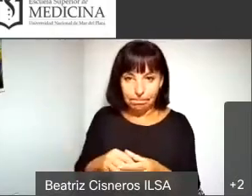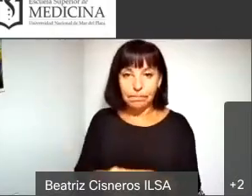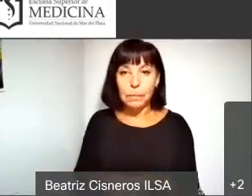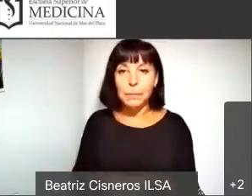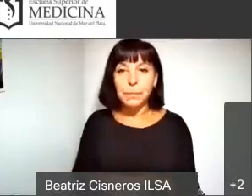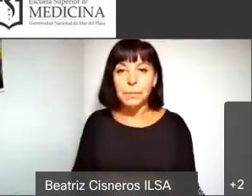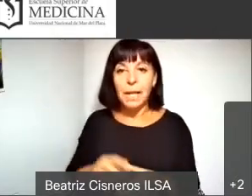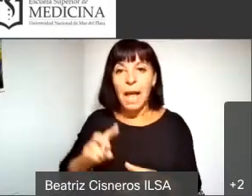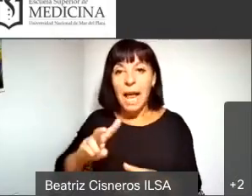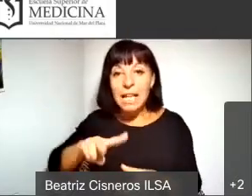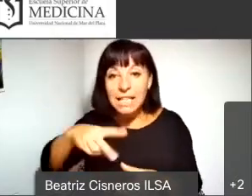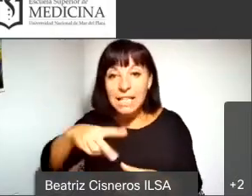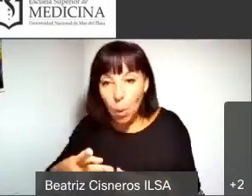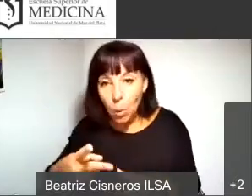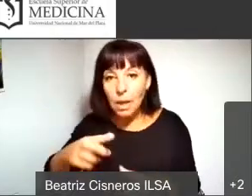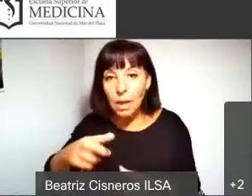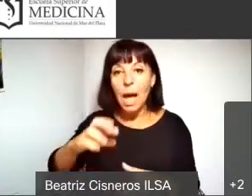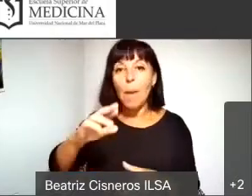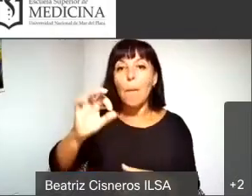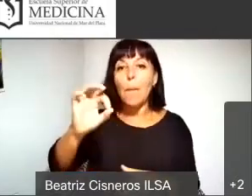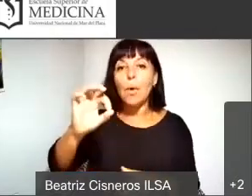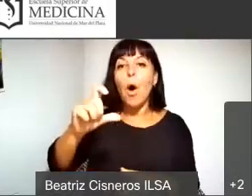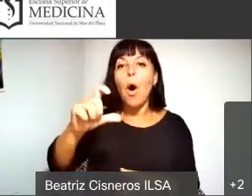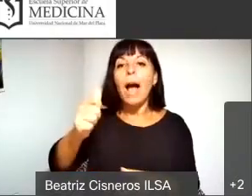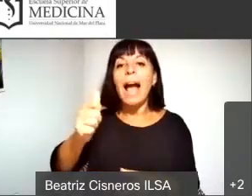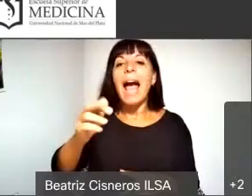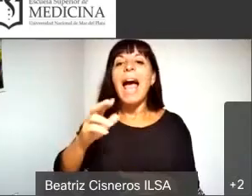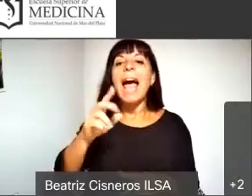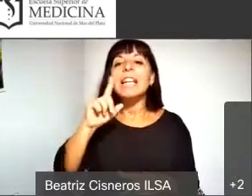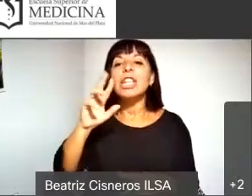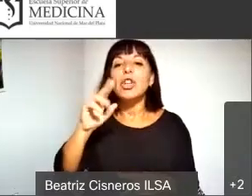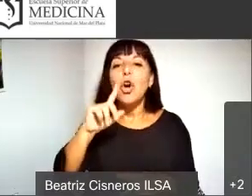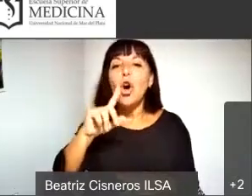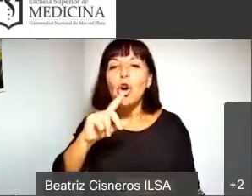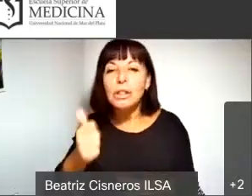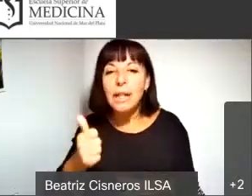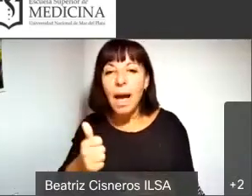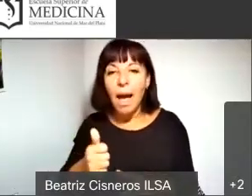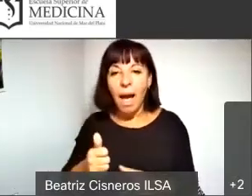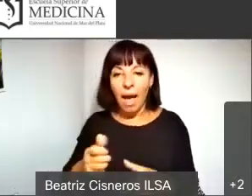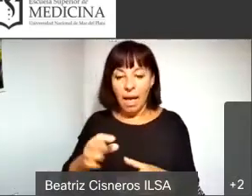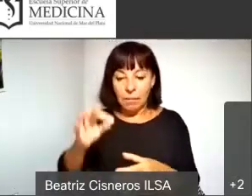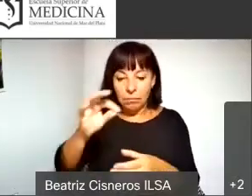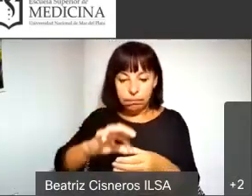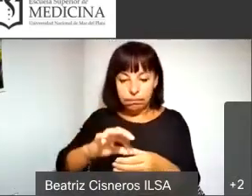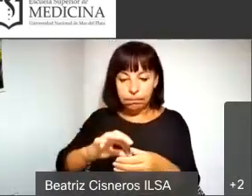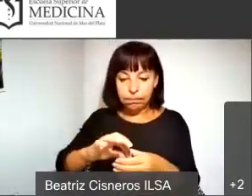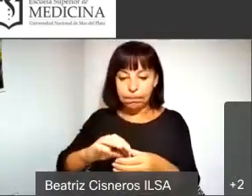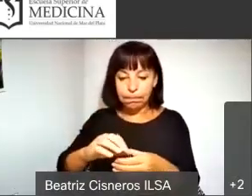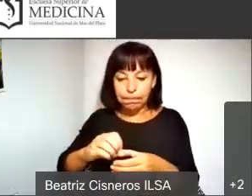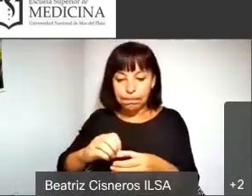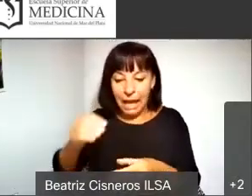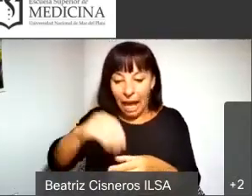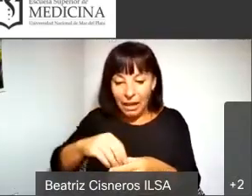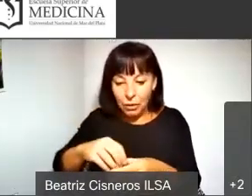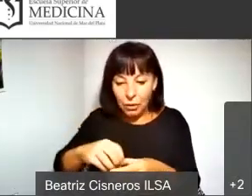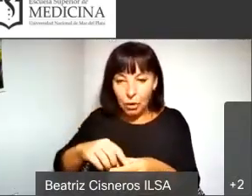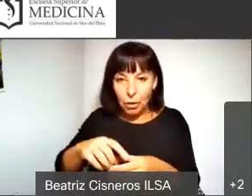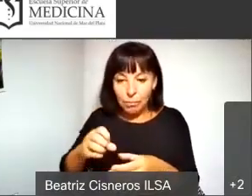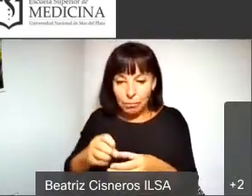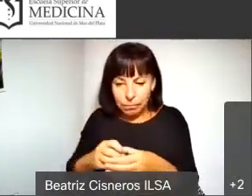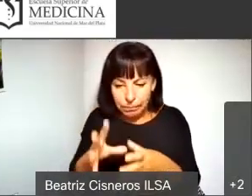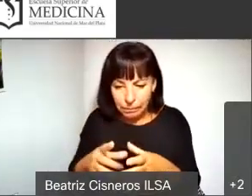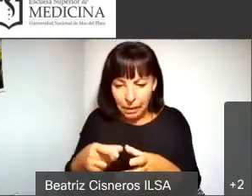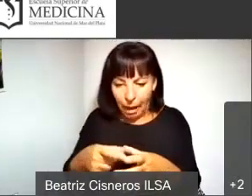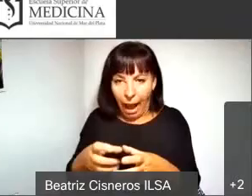la célula procariota que iba a ser internalizada lograra escapar y destruyera a la célula de mayor tamaño captora.